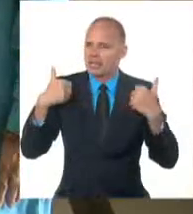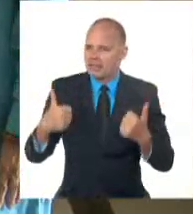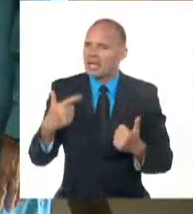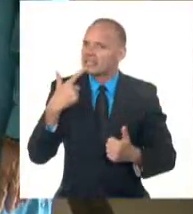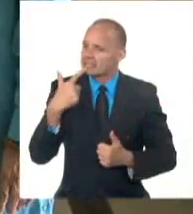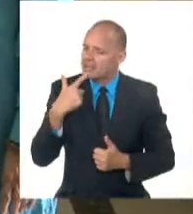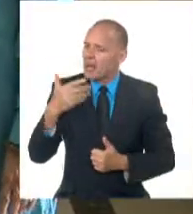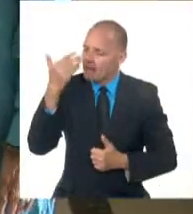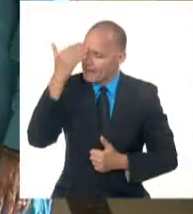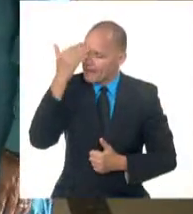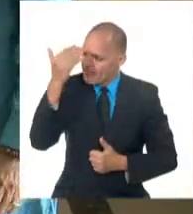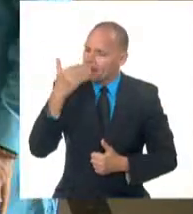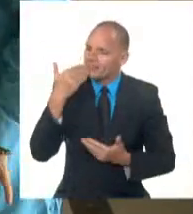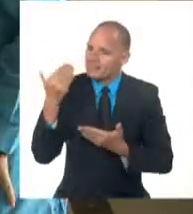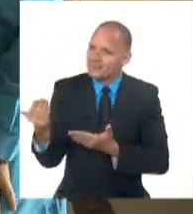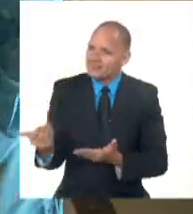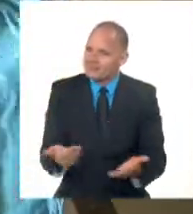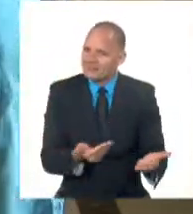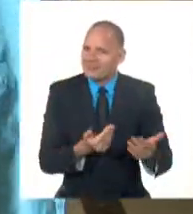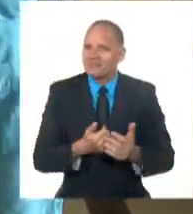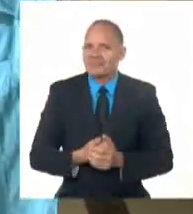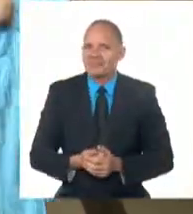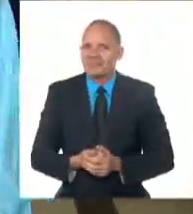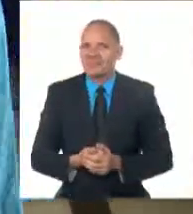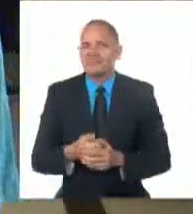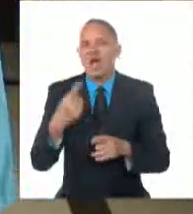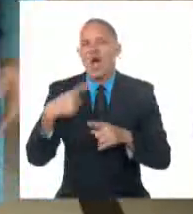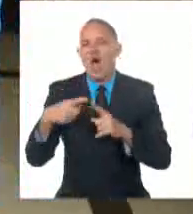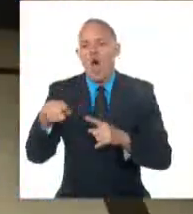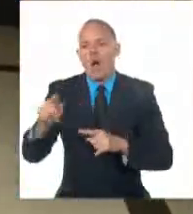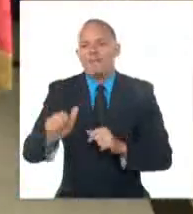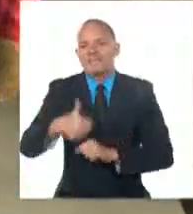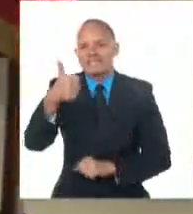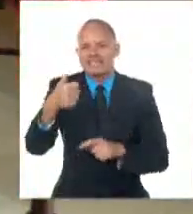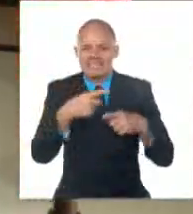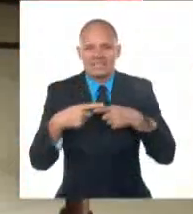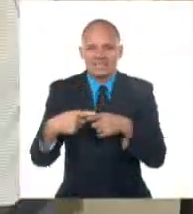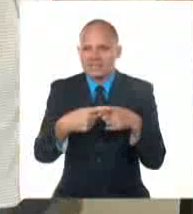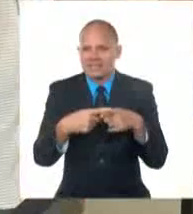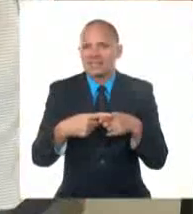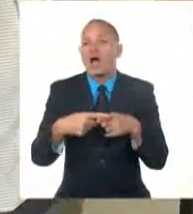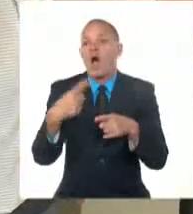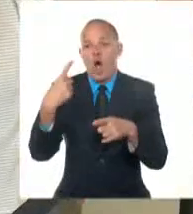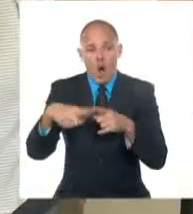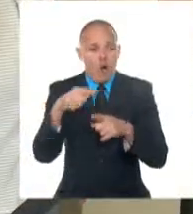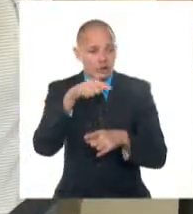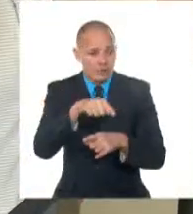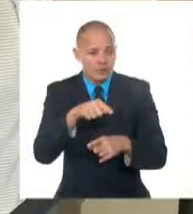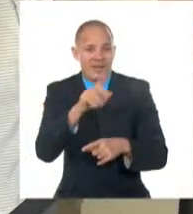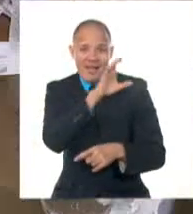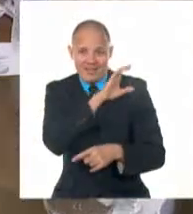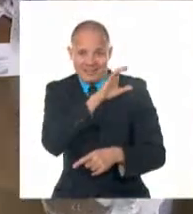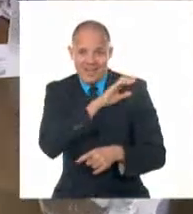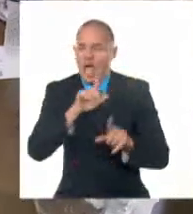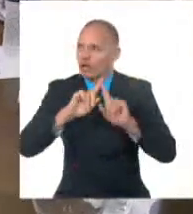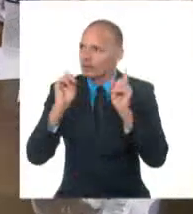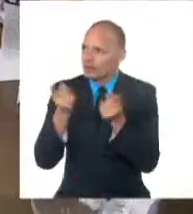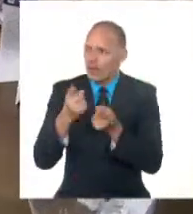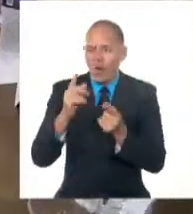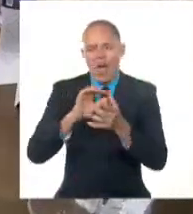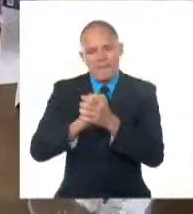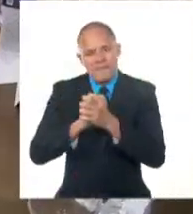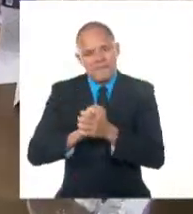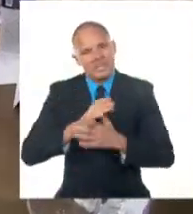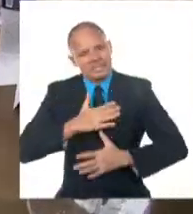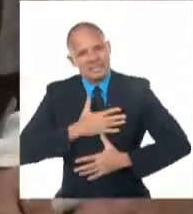placer la visita del canciller de Belarús y agradeció al gobierno de ese país por las muestras de amistad